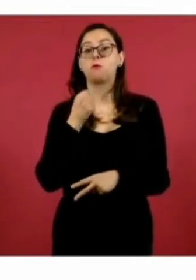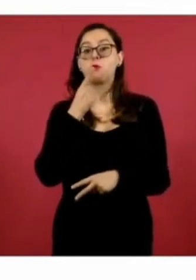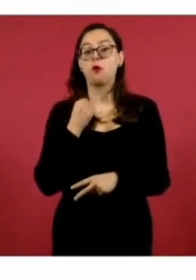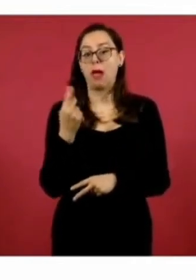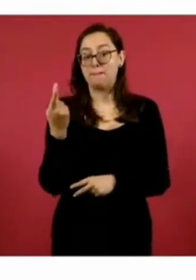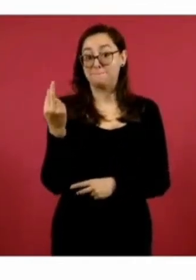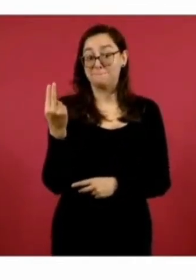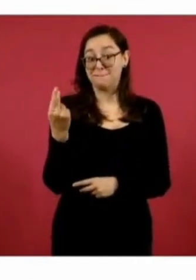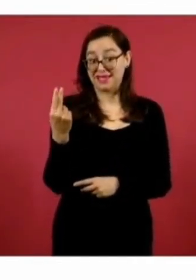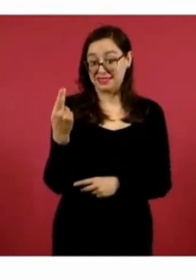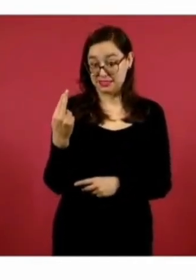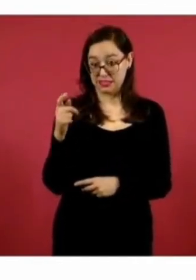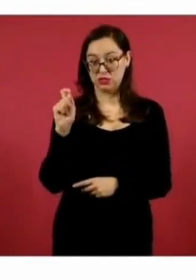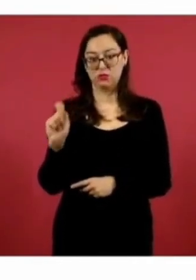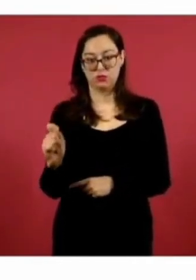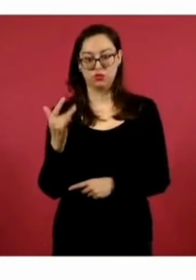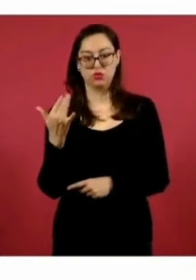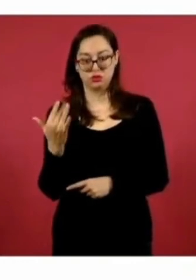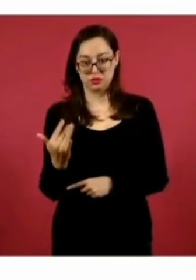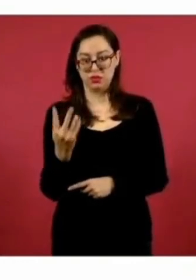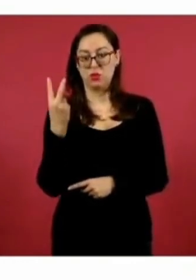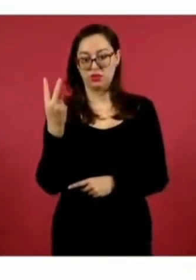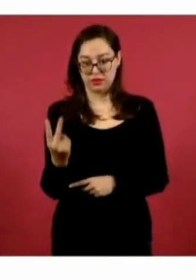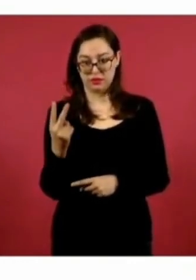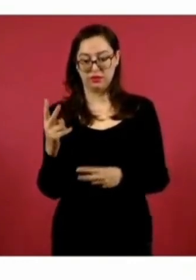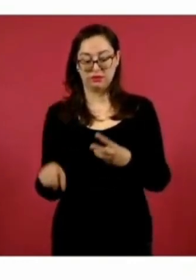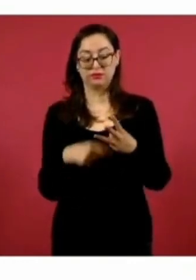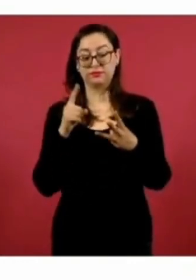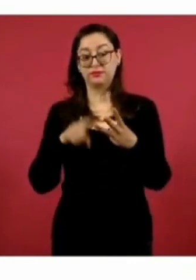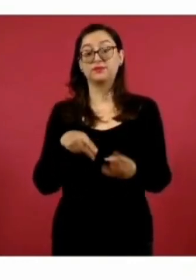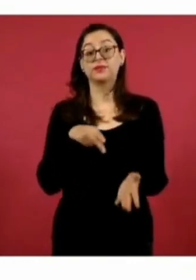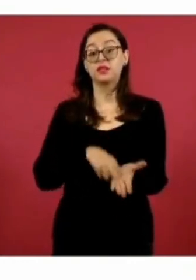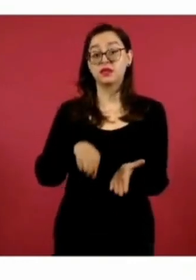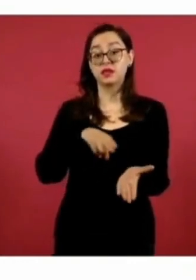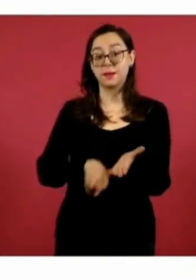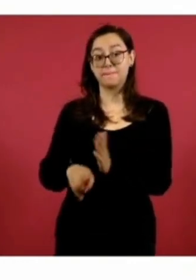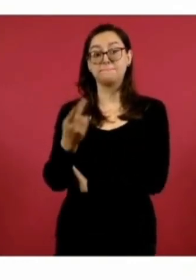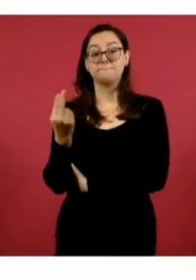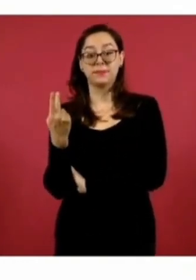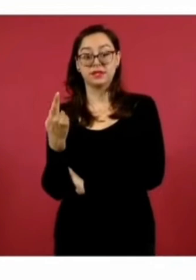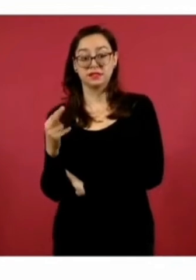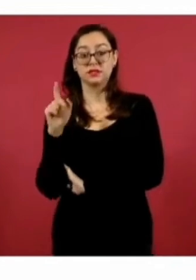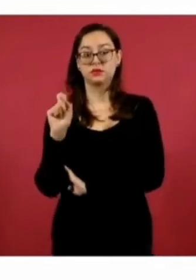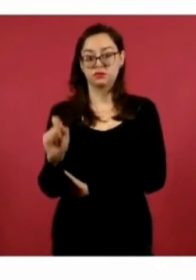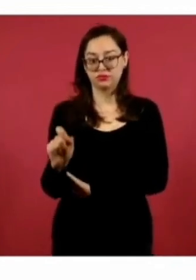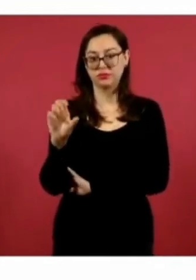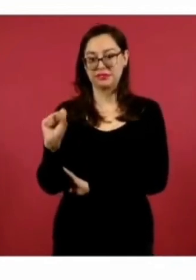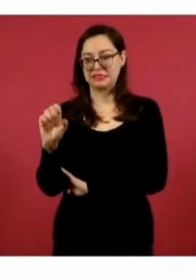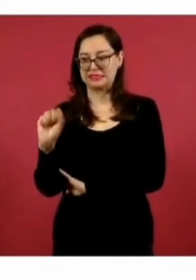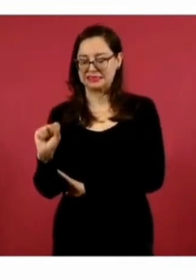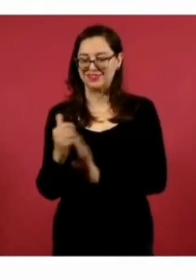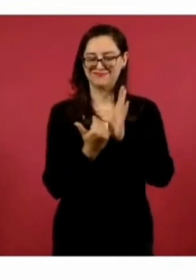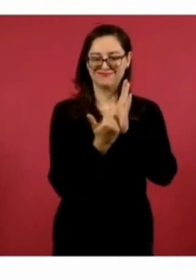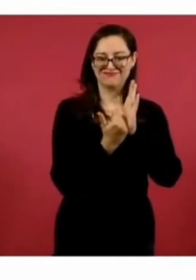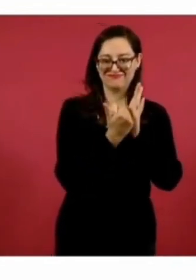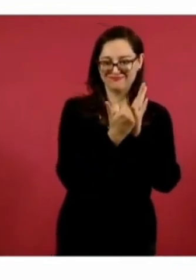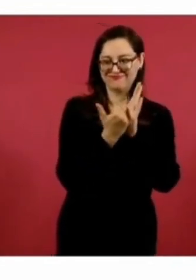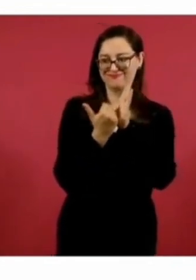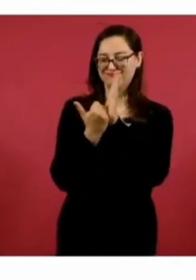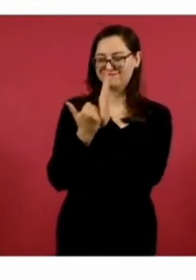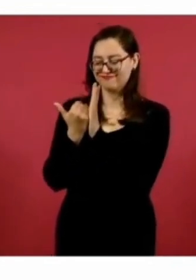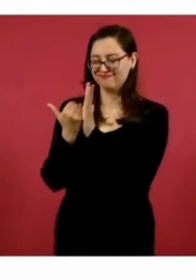52 centavos y en el caso del diésel, 25 pesos con 60 centavos. Como sabemos y lo hemos planteado aquí,